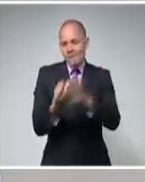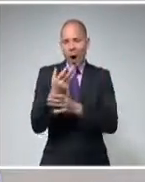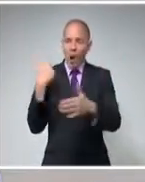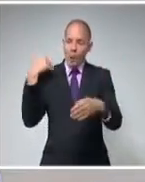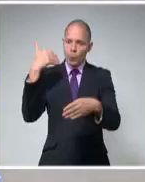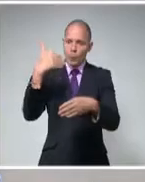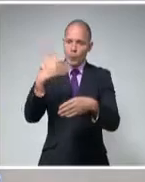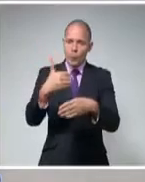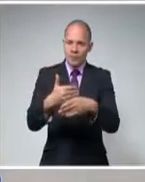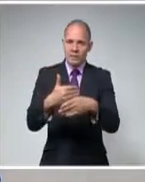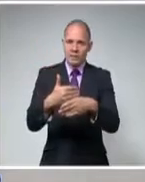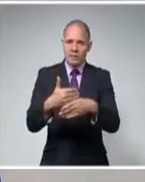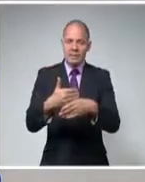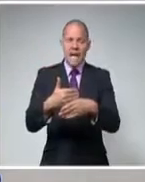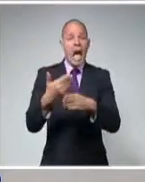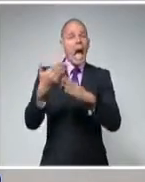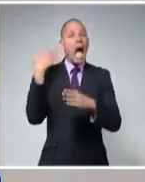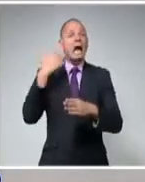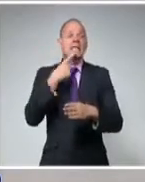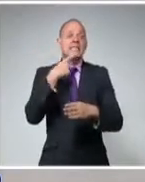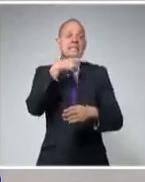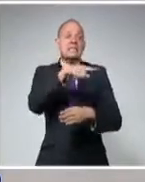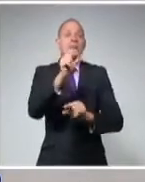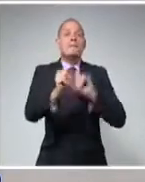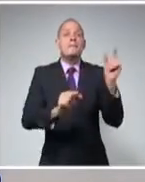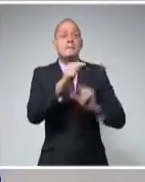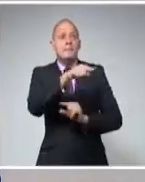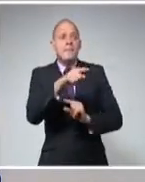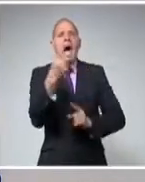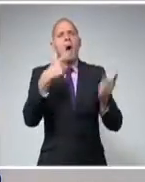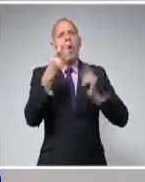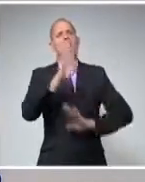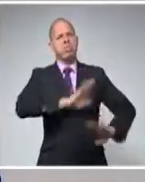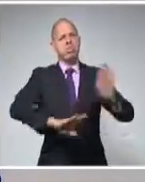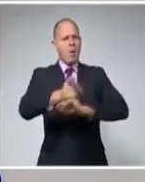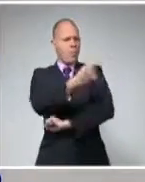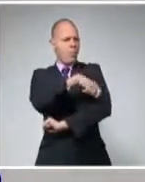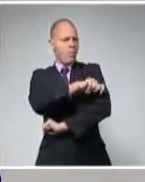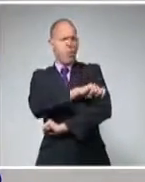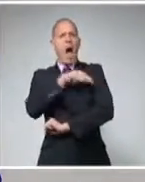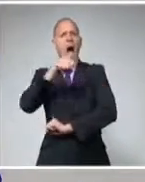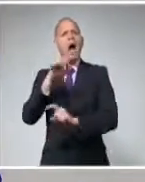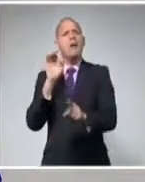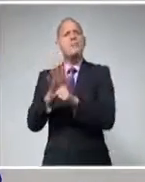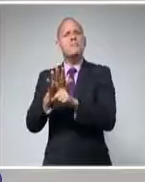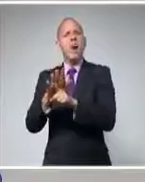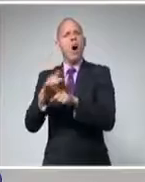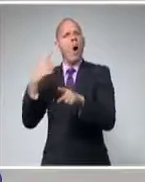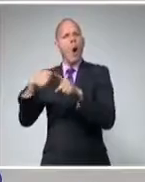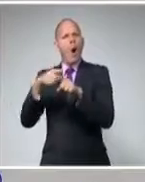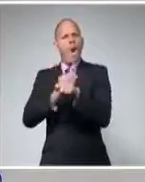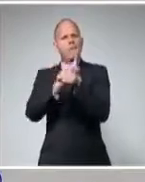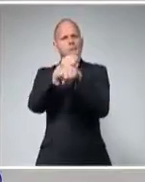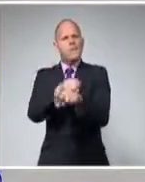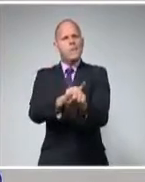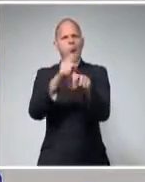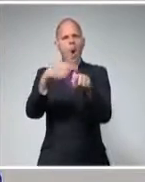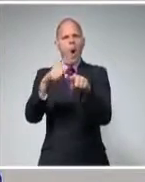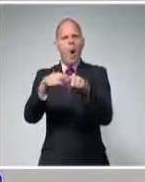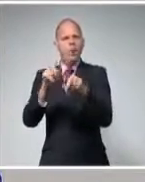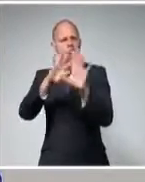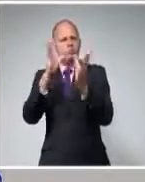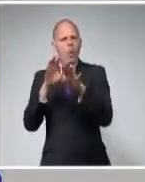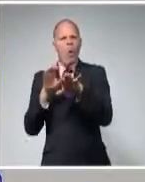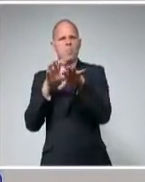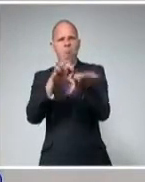supuestos rebeldes que defendían a la ciudadanía a grupos terroristas con armamento moderno, misteriosamente llegado al país por